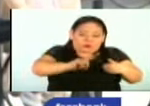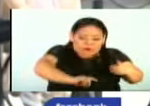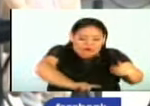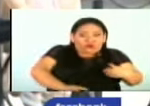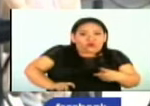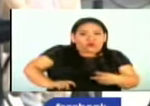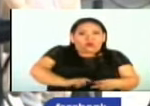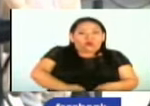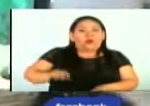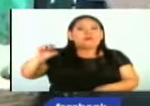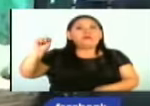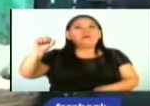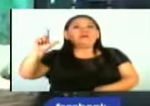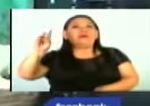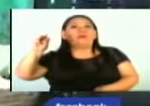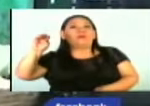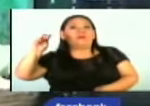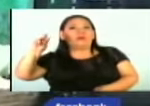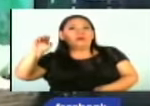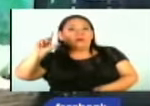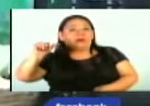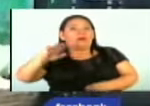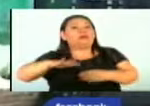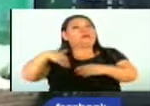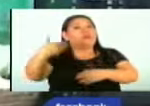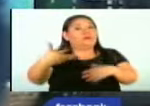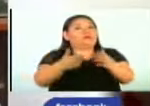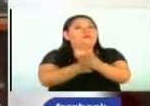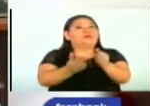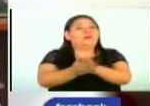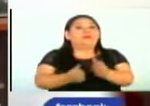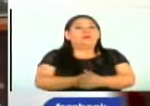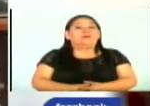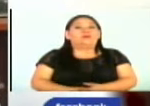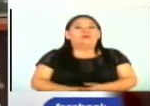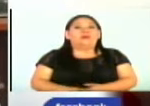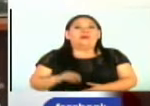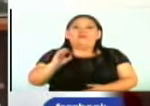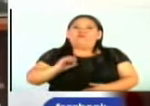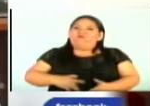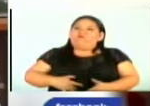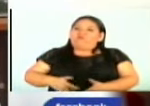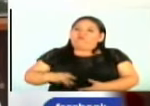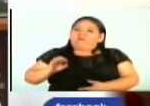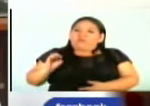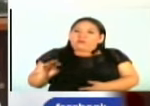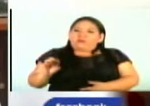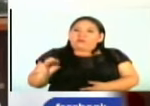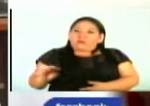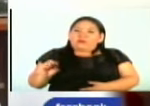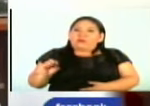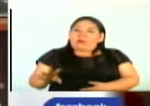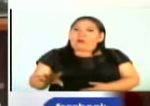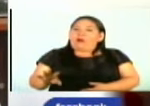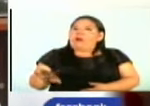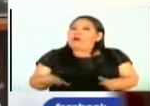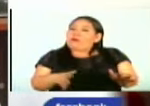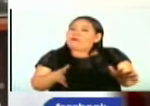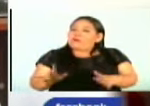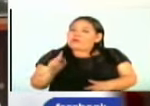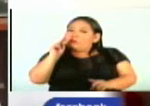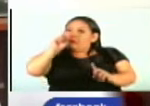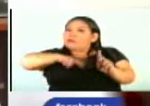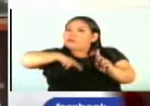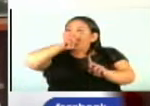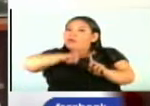el padecimiento, puede tener complicaciones. Dolores abdominales, algunos de los cuadros pueden ir